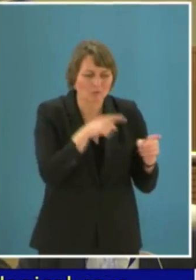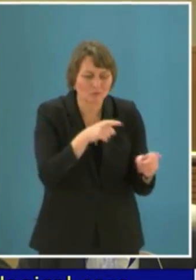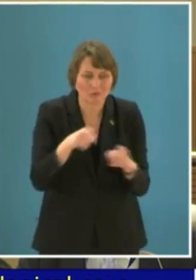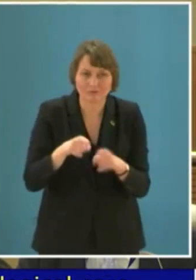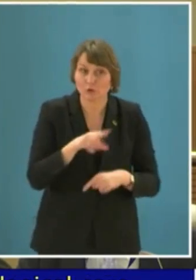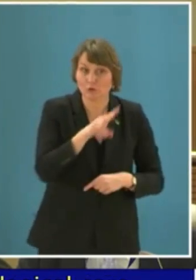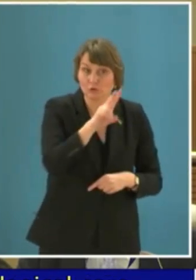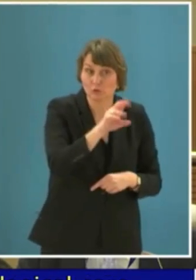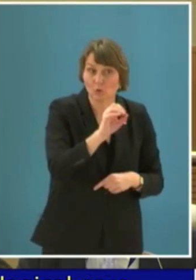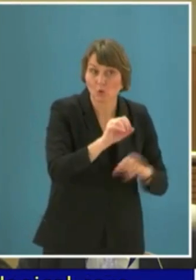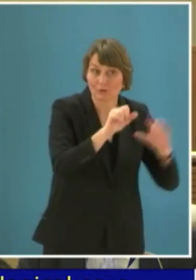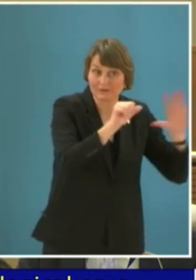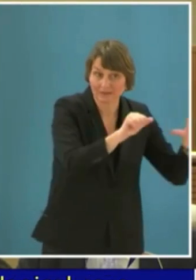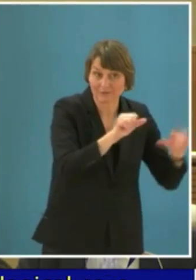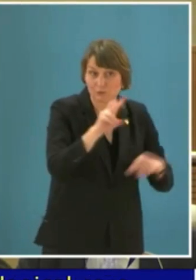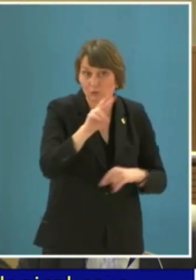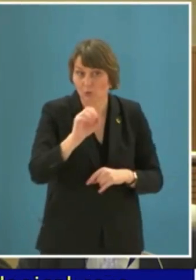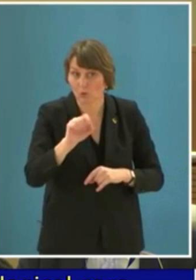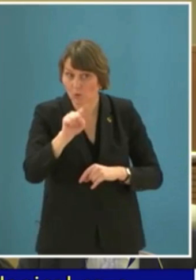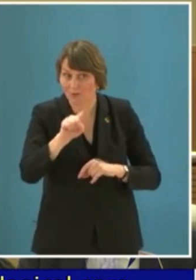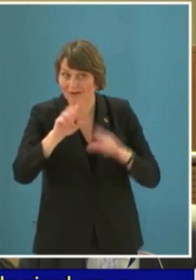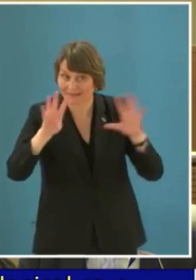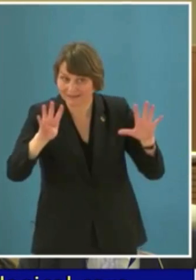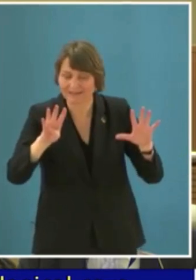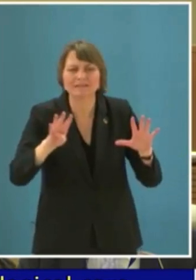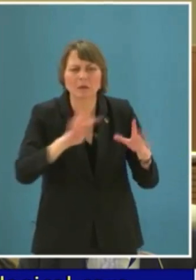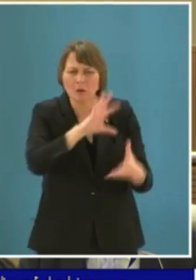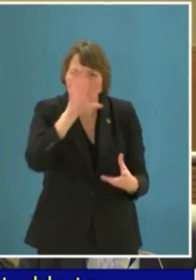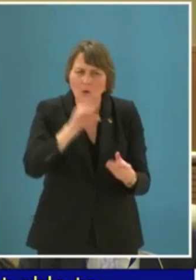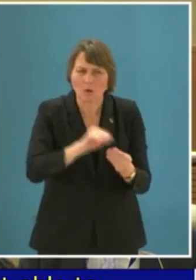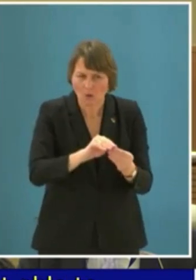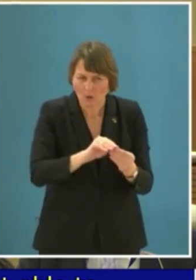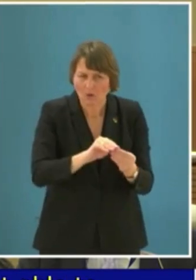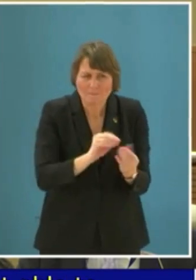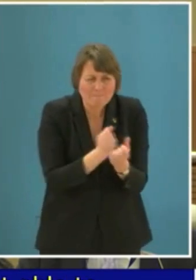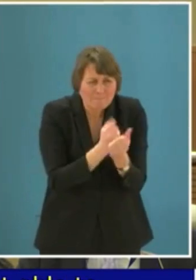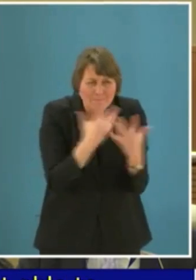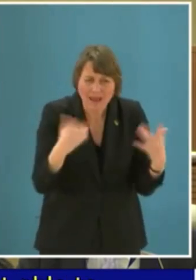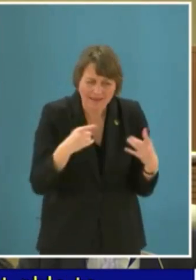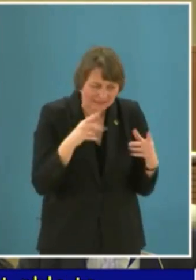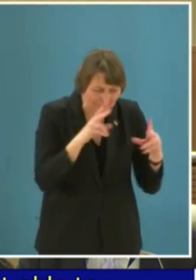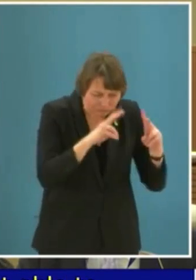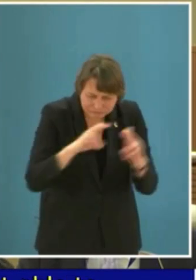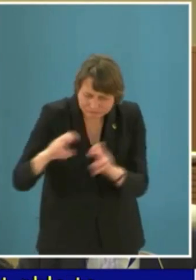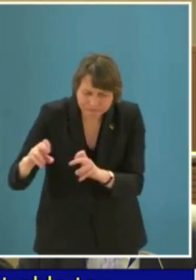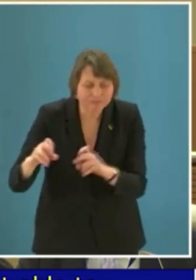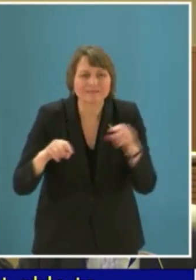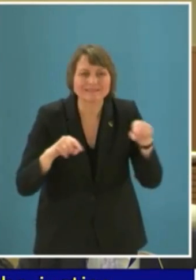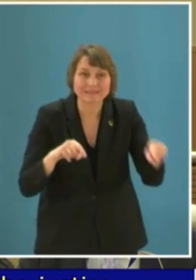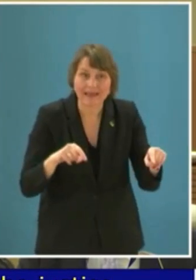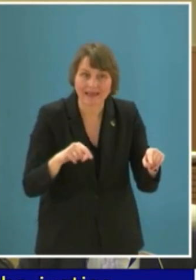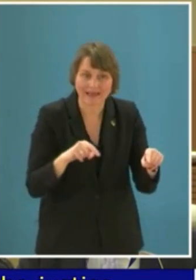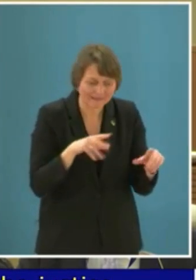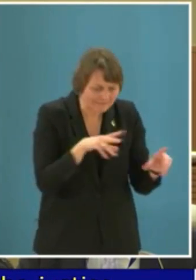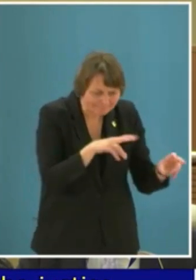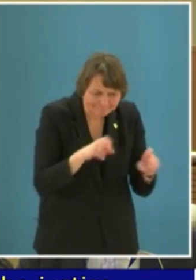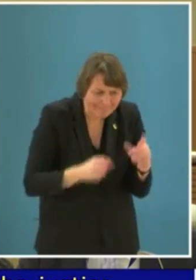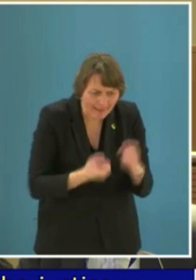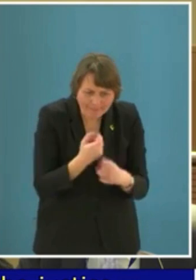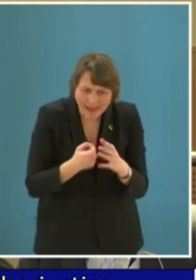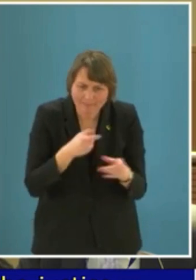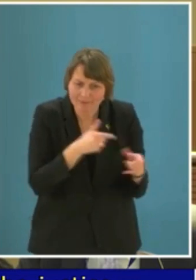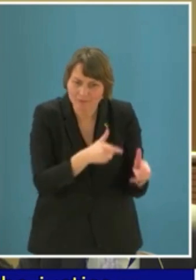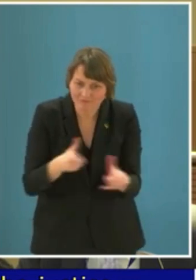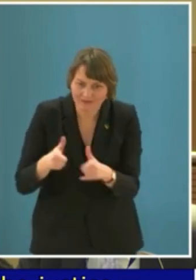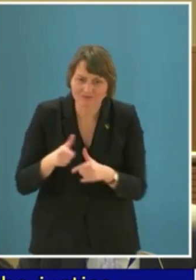27.000 investigaciones penales por tortura a nivel nacional. Sin embargo, solo se han emitido 50 sentencias condenatorias. Solicitamos su asistencia para